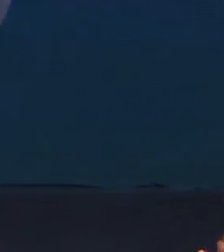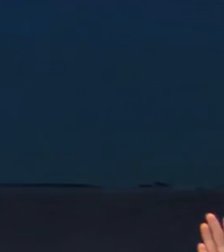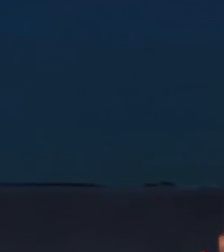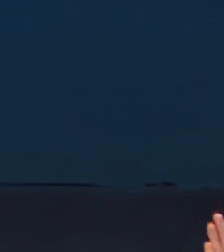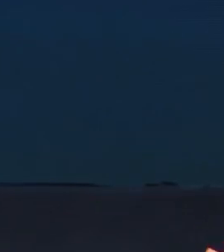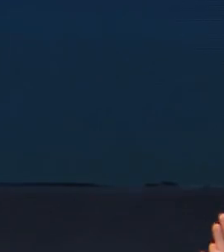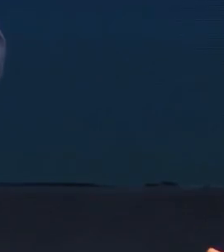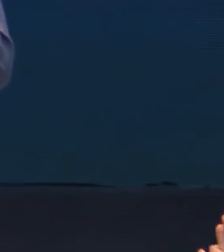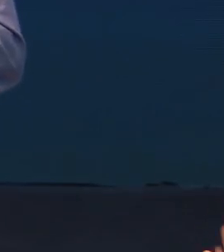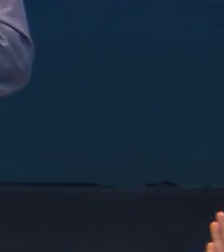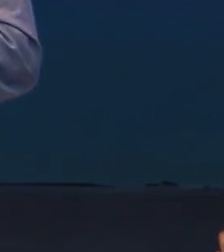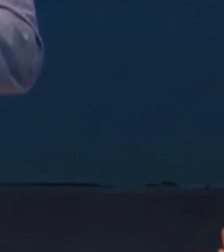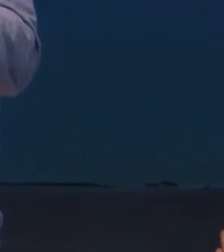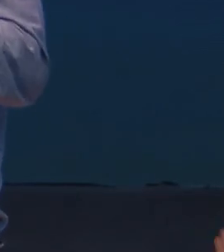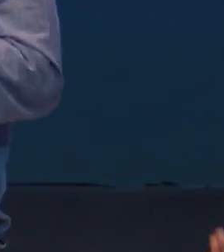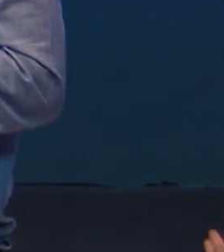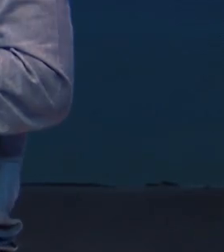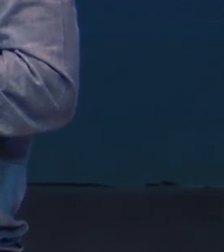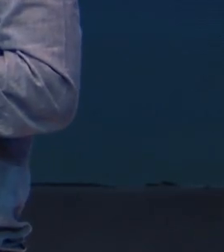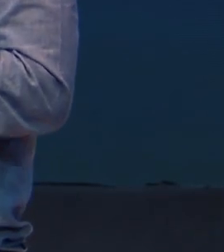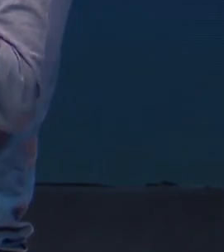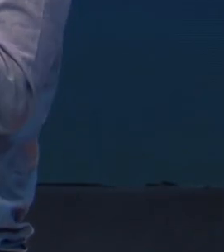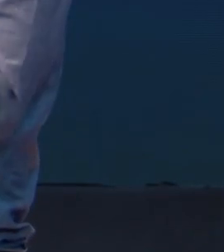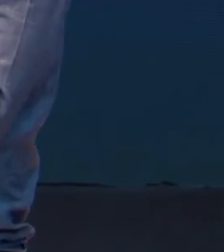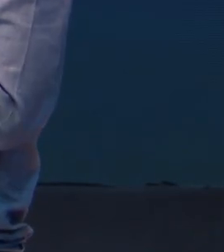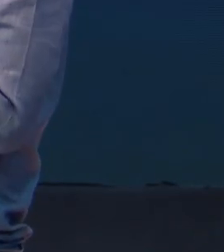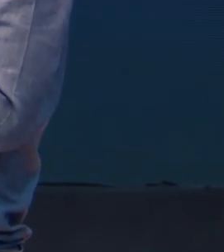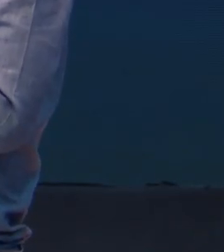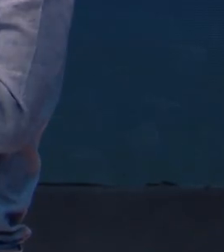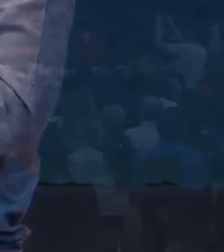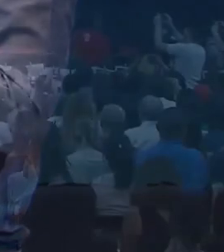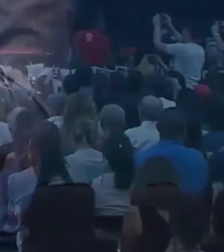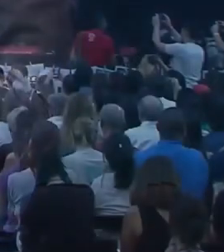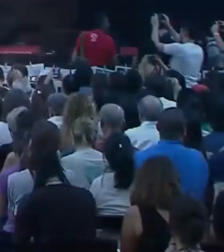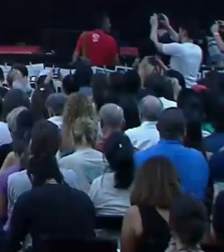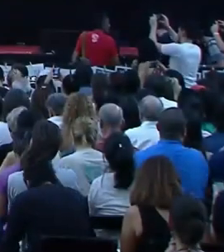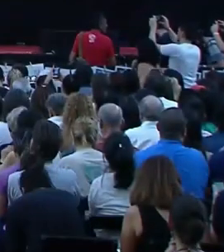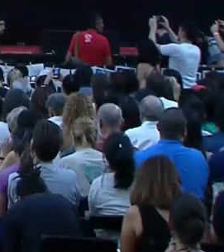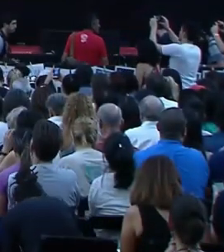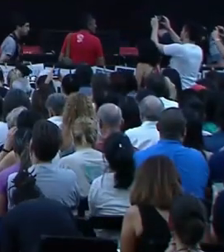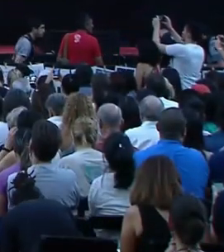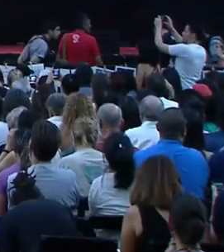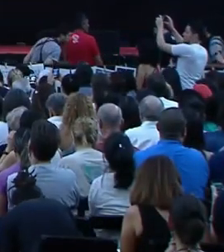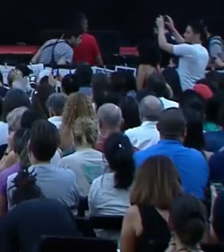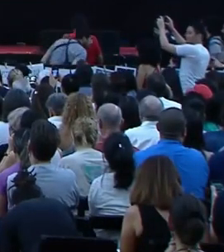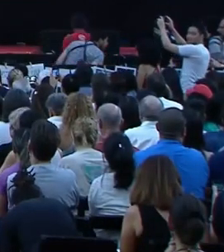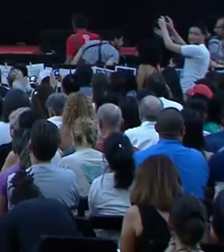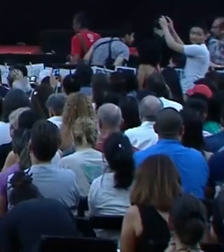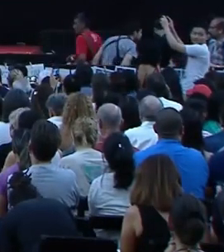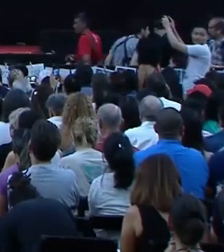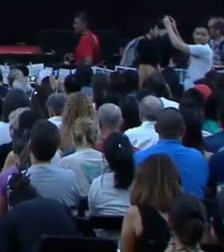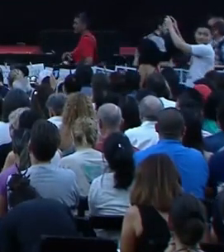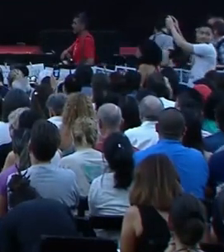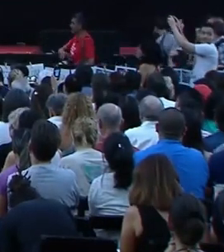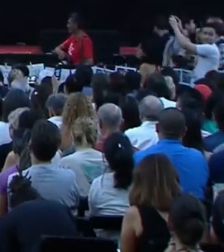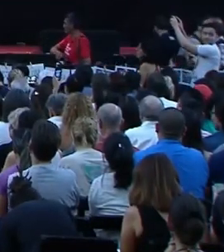Y nos hemos dado cuenta, compañeros, en estos tres años y medio en las instituciones hemos visto que con las instituciones